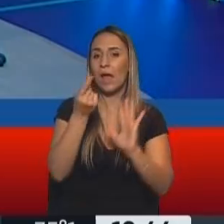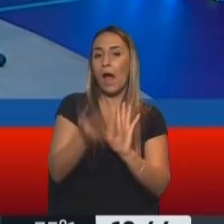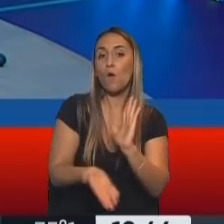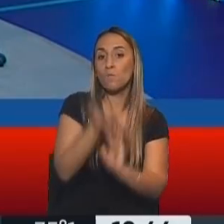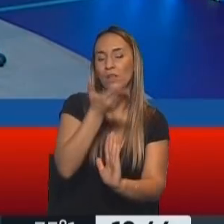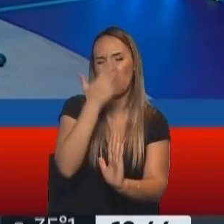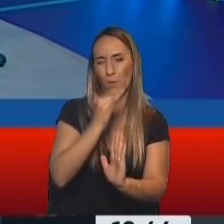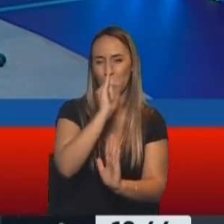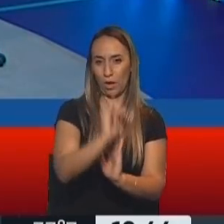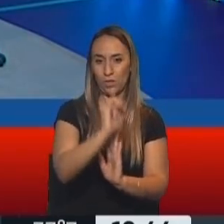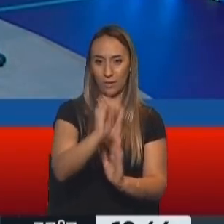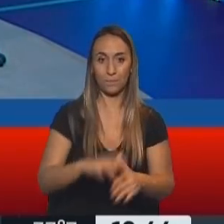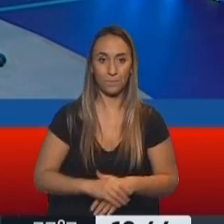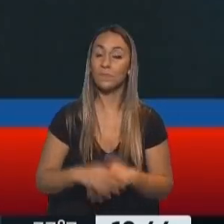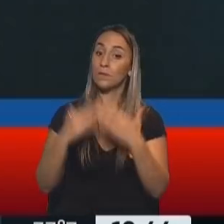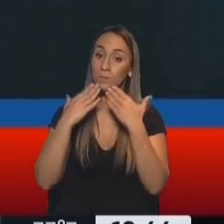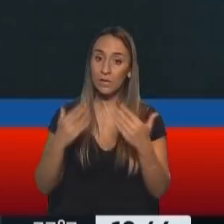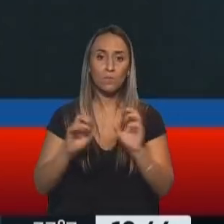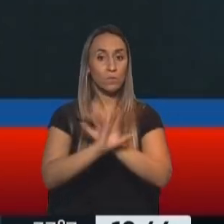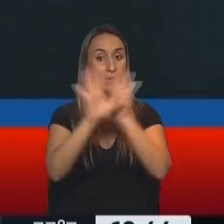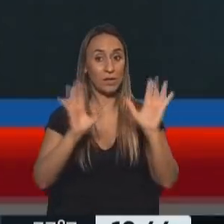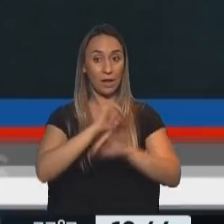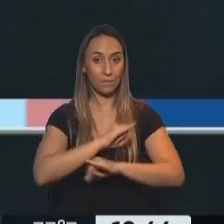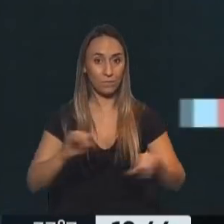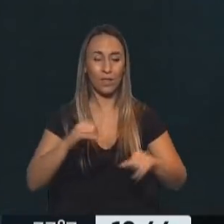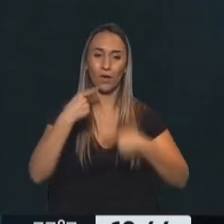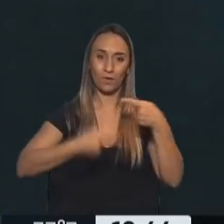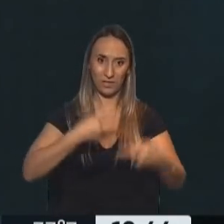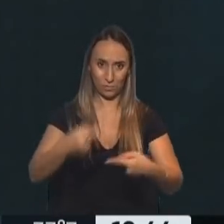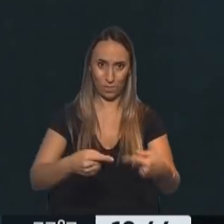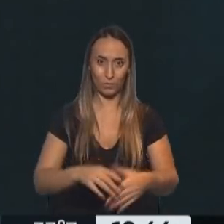Gracias, NASA. Gracias, Fernando. Gracias. Muy clara la información. Seguimos en Televisión Pública Noticias de esta manera.